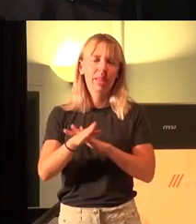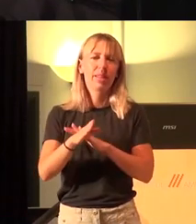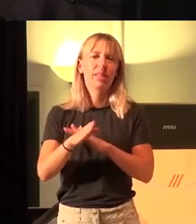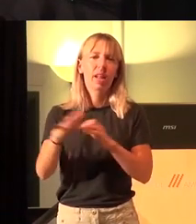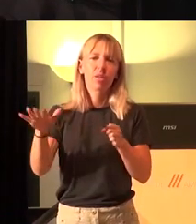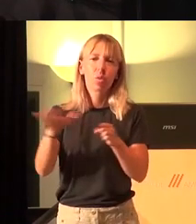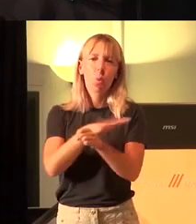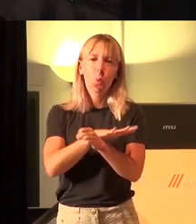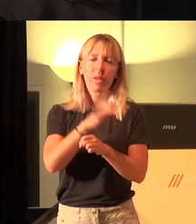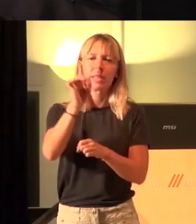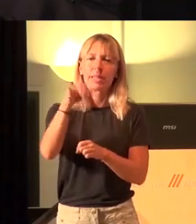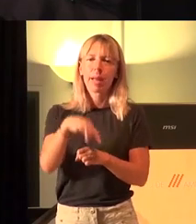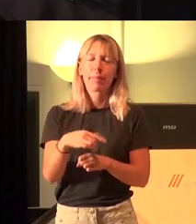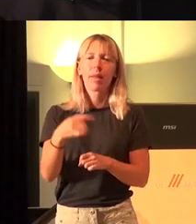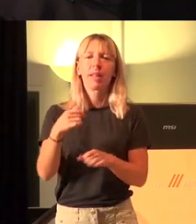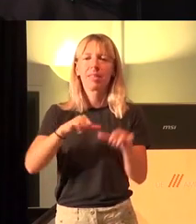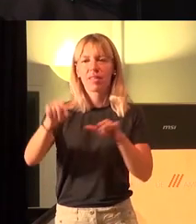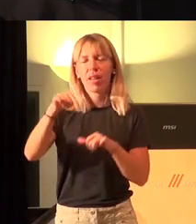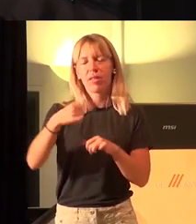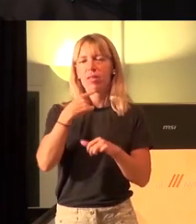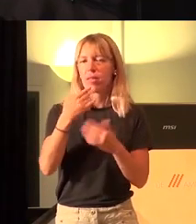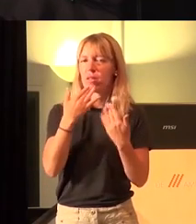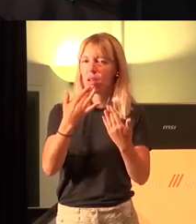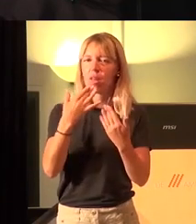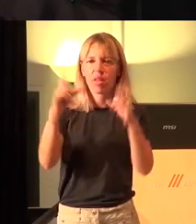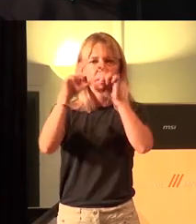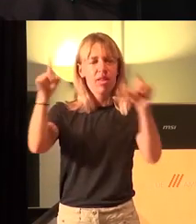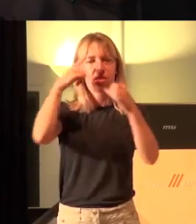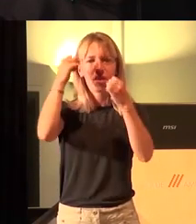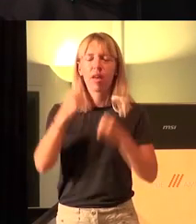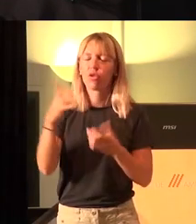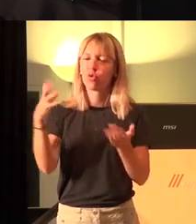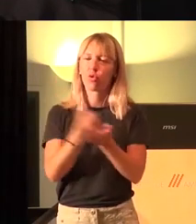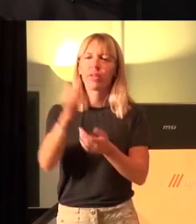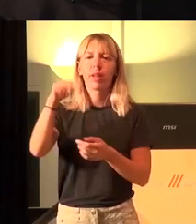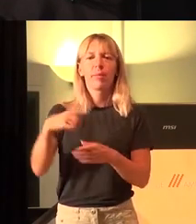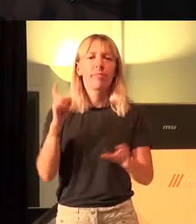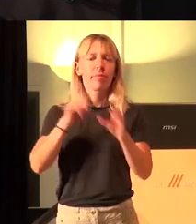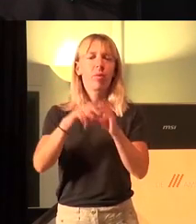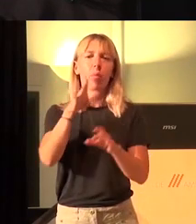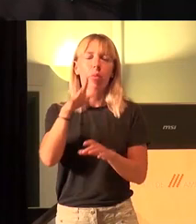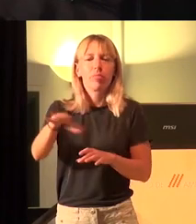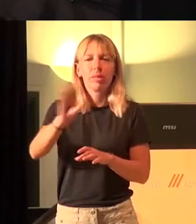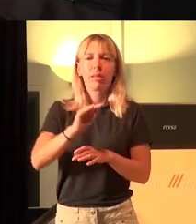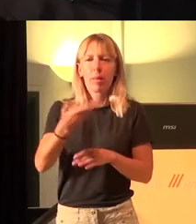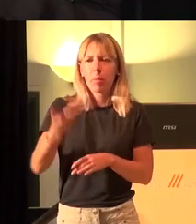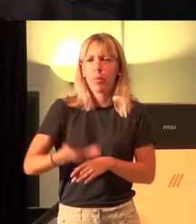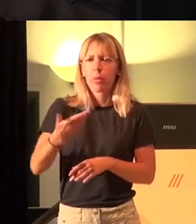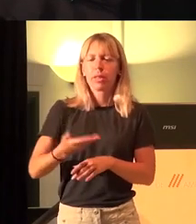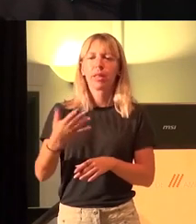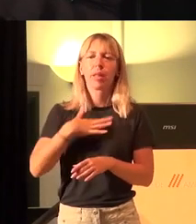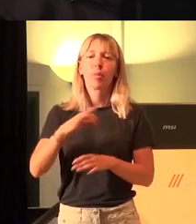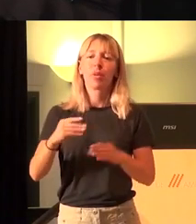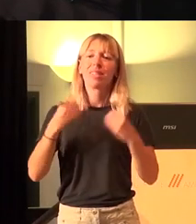a cubrir, ¿no?, y desde aquí agradecemos a todas las entidades que también os sumáis, porque entendemos que es muy importante, que es